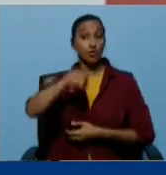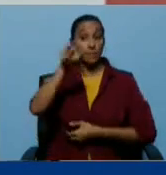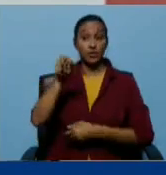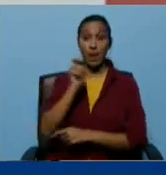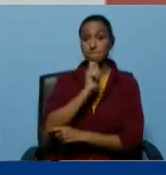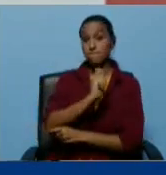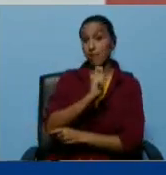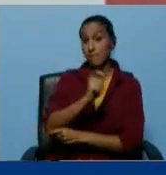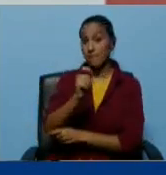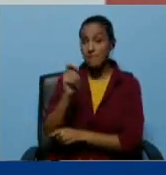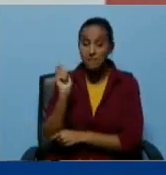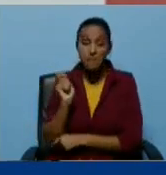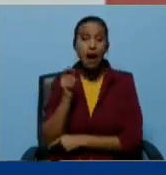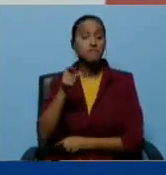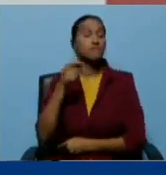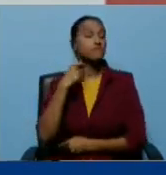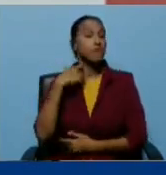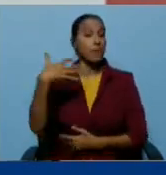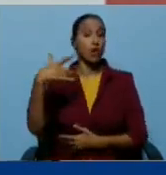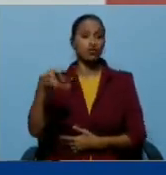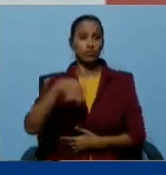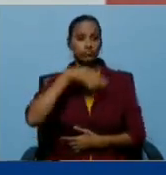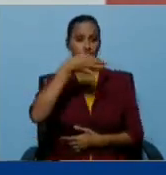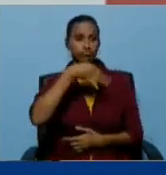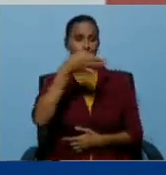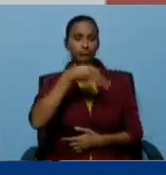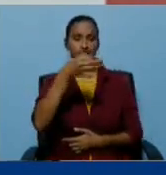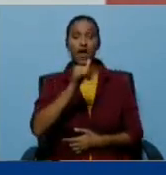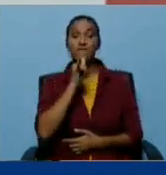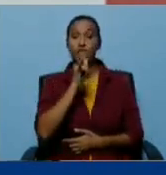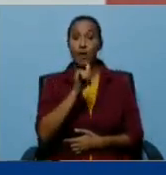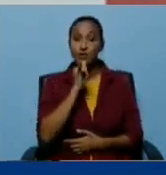Creo que queda muy claro en este momento